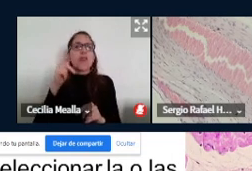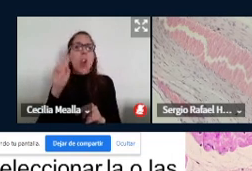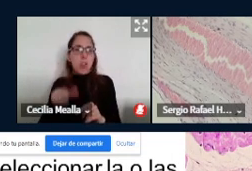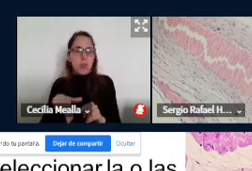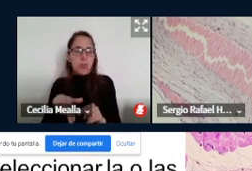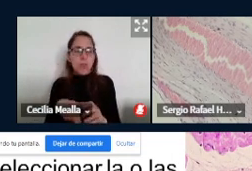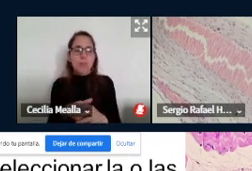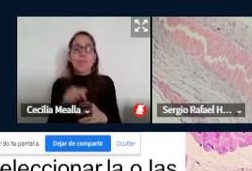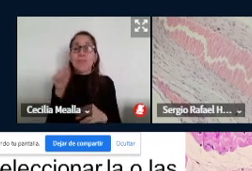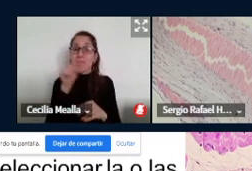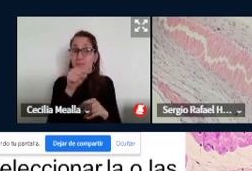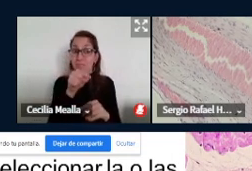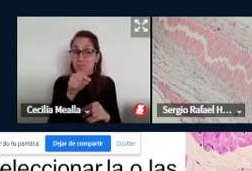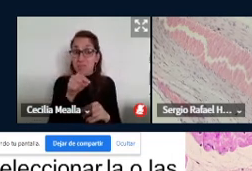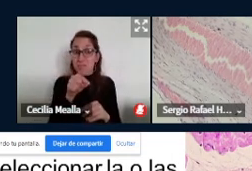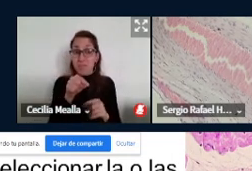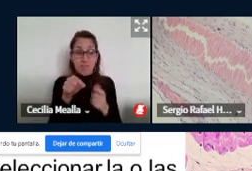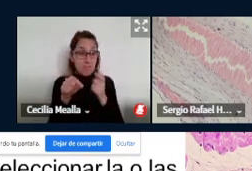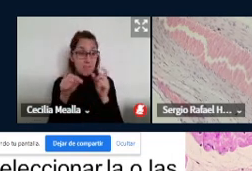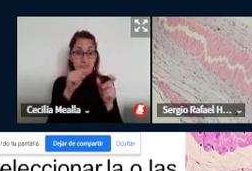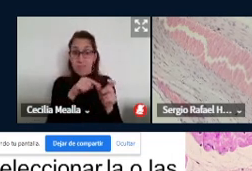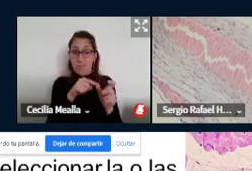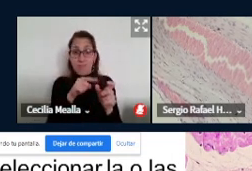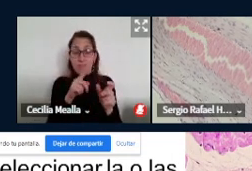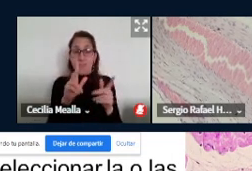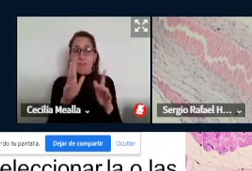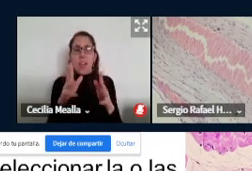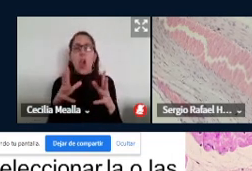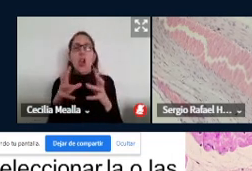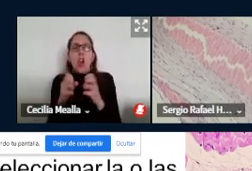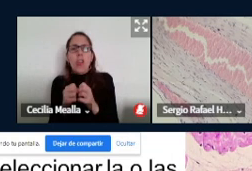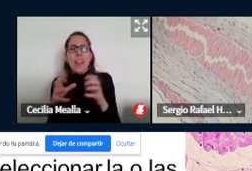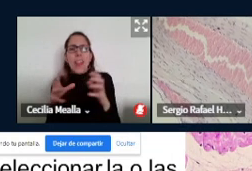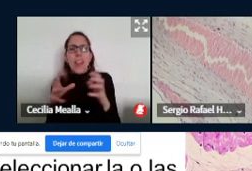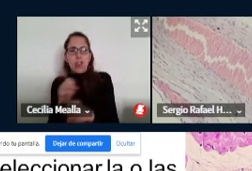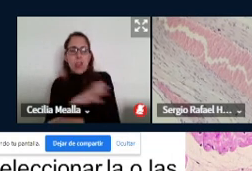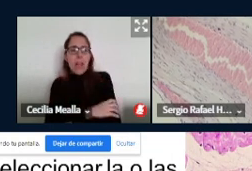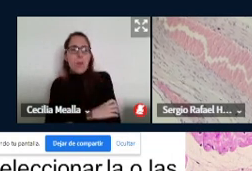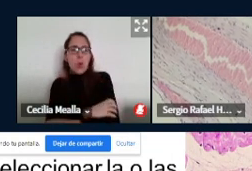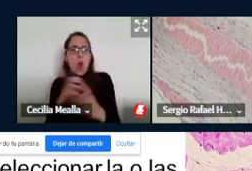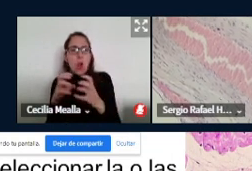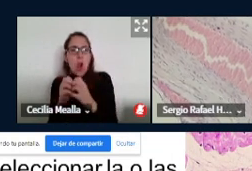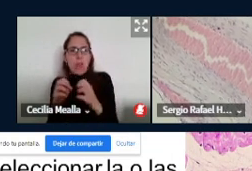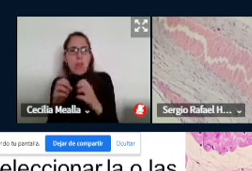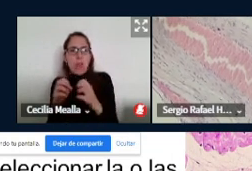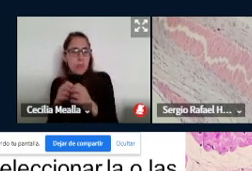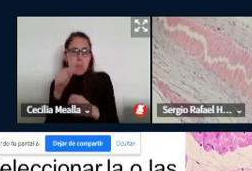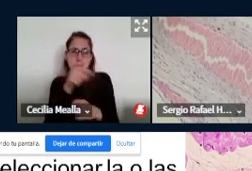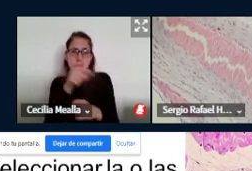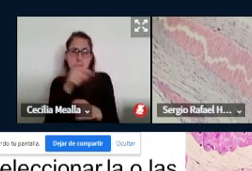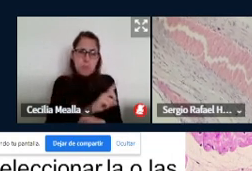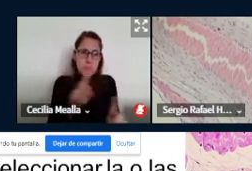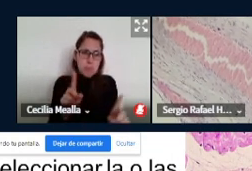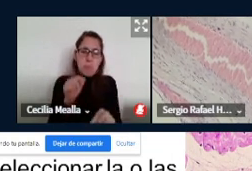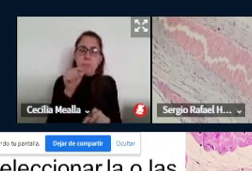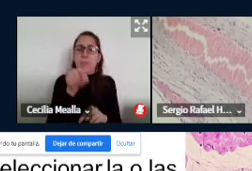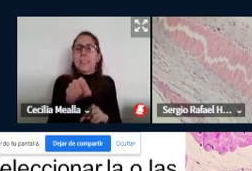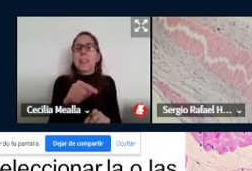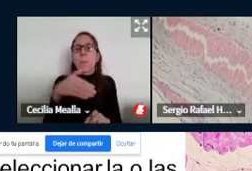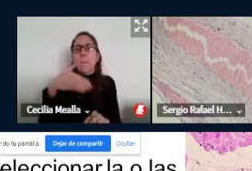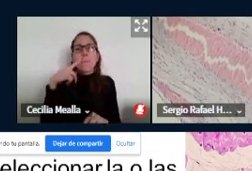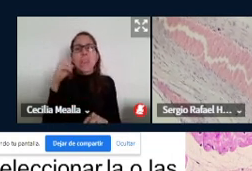en realidad no tienen que ver con esa contracción del músculo, tienen que ver con más un pasaje